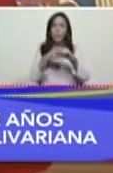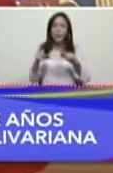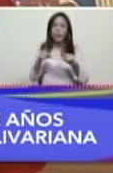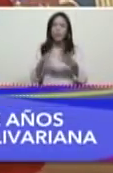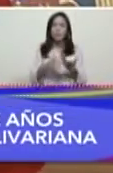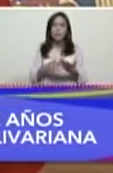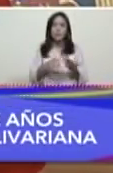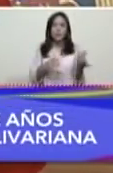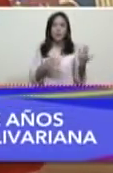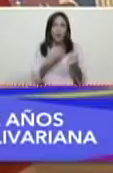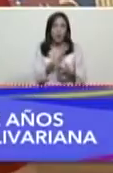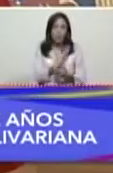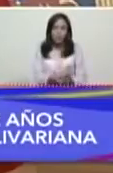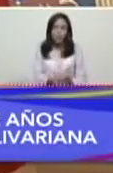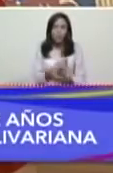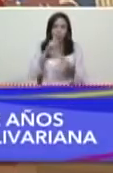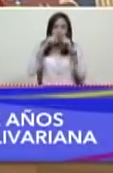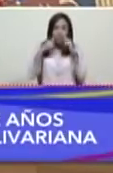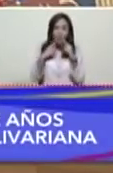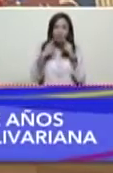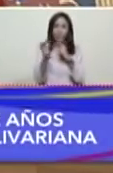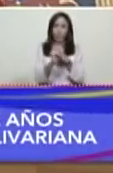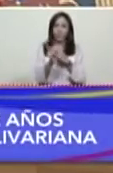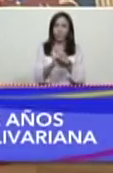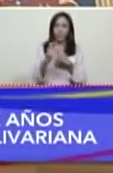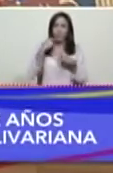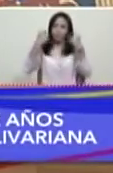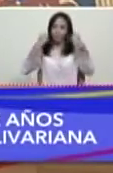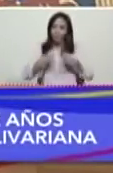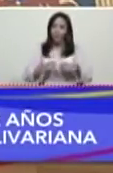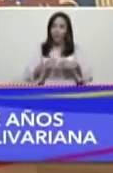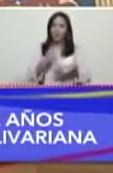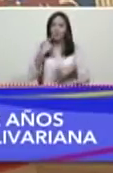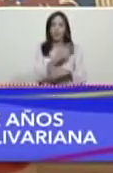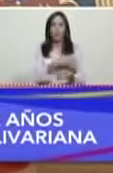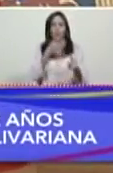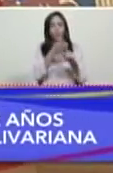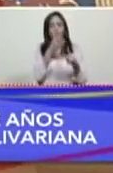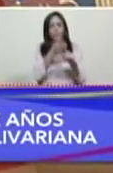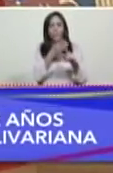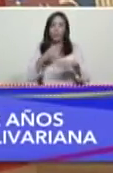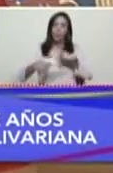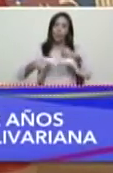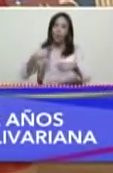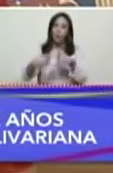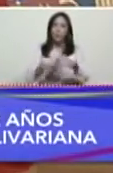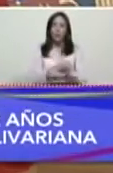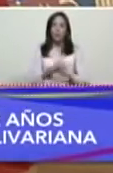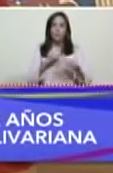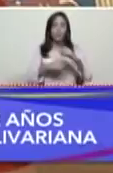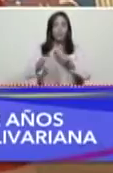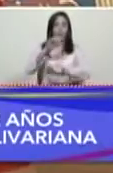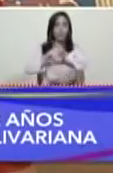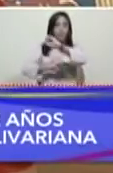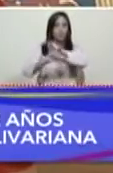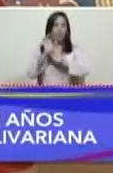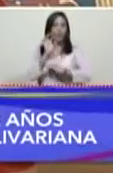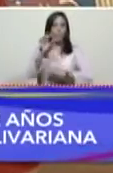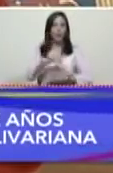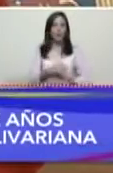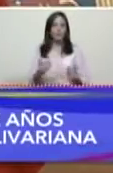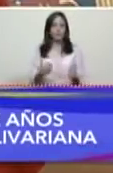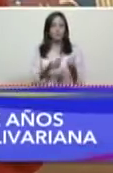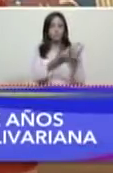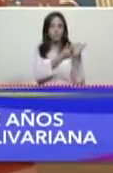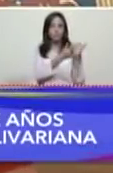con nostalgias perdidas, no. A Hugo Chávez se le recuerda en combate diario, en compromiso diario, en